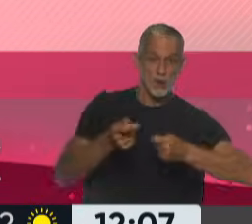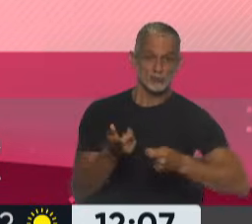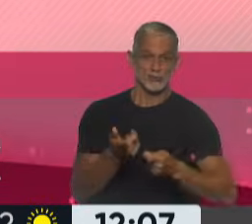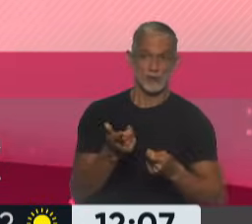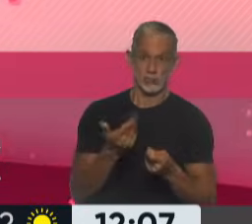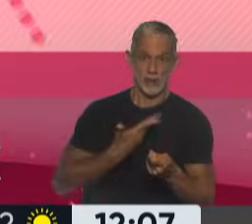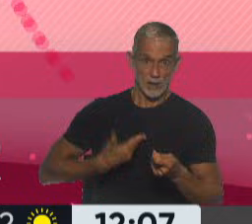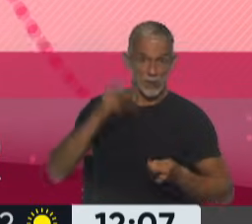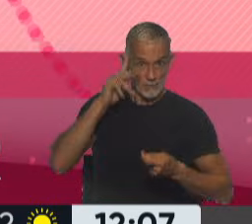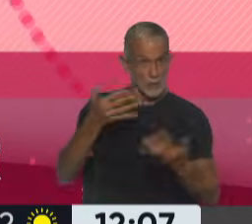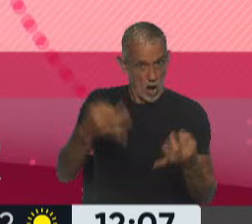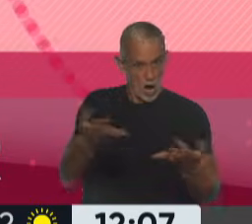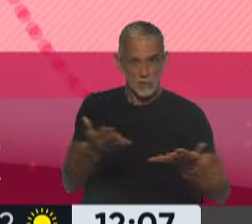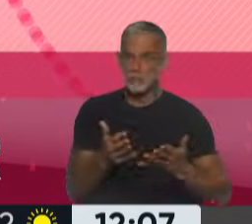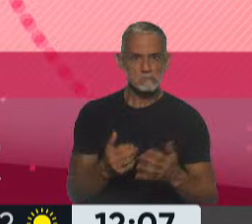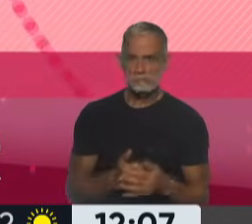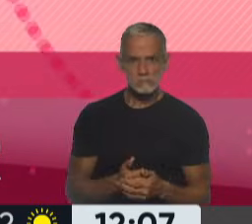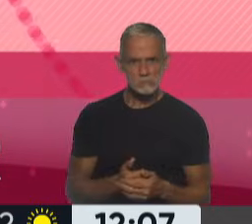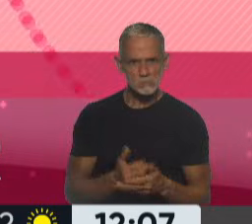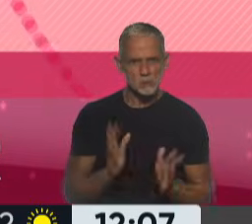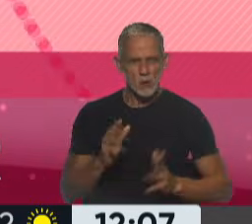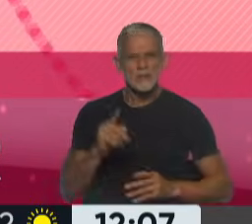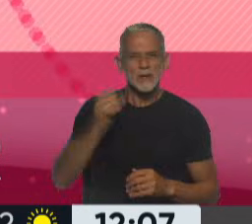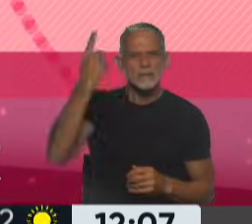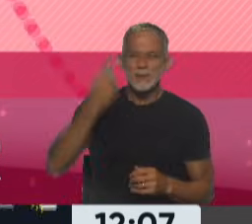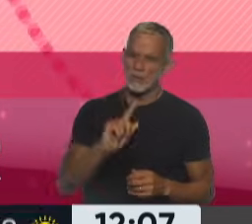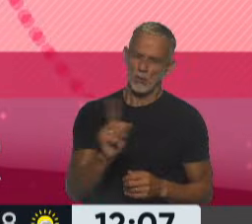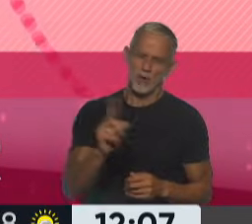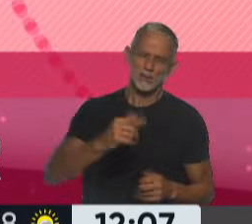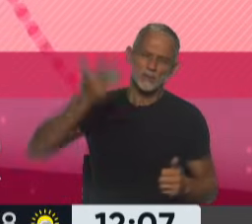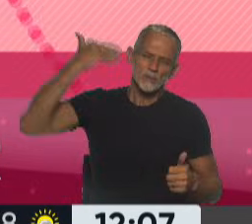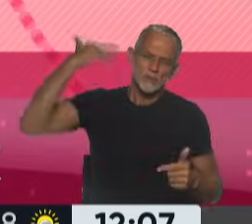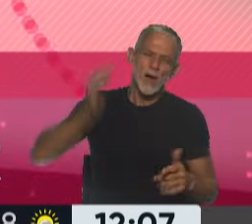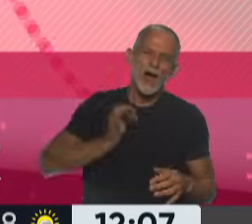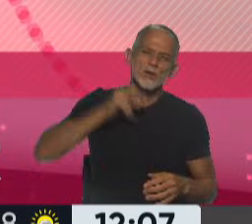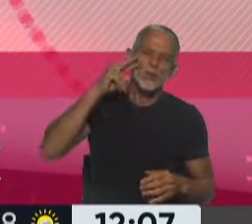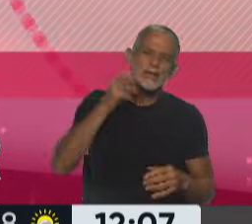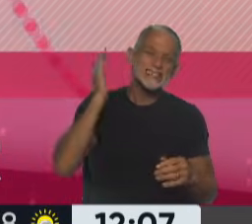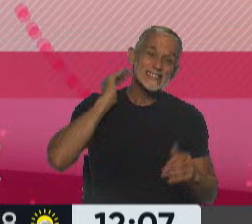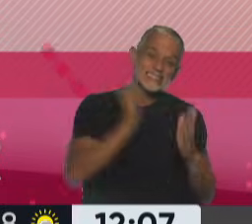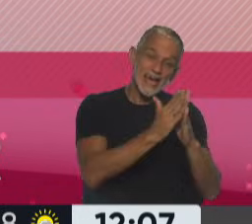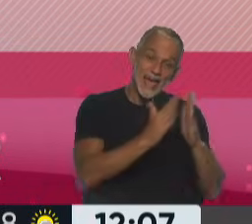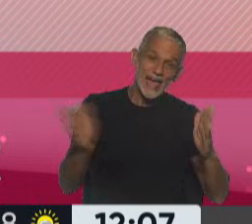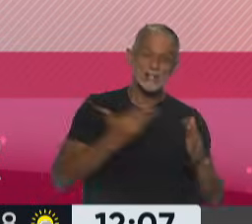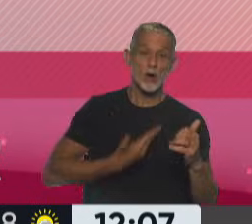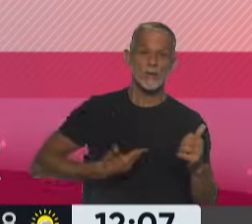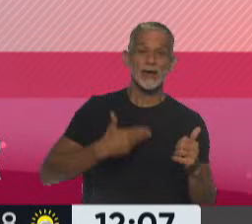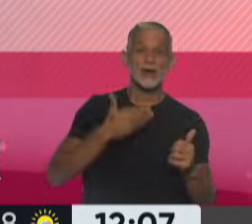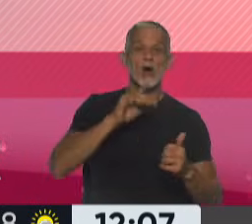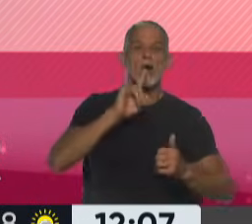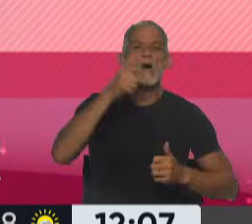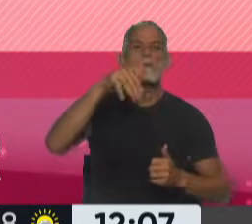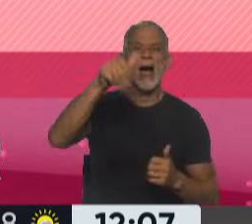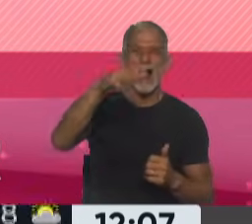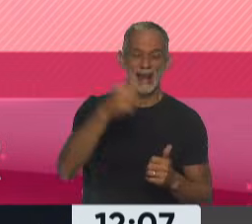con el gobierno. Pero como decíamos, no es el primero. Hay que remontar hasta el 2016, cuando fue el gobierno de Ollanta Humala. Fue